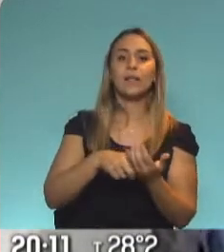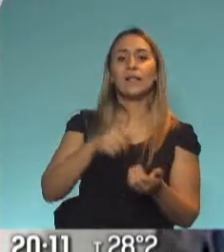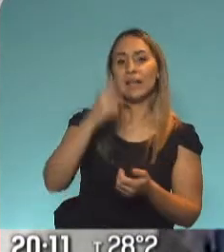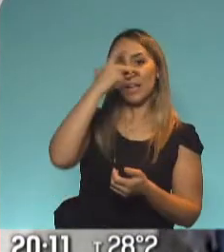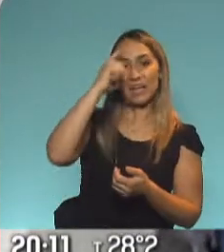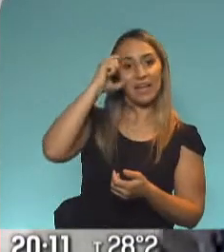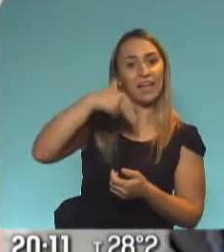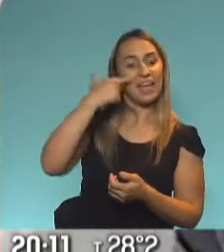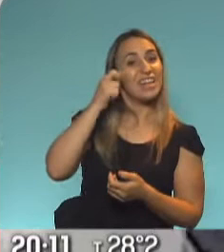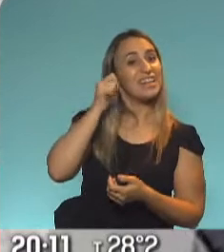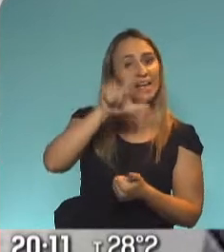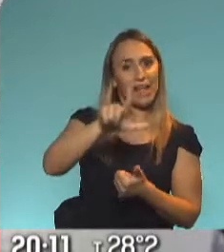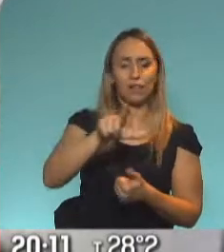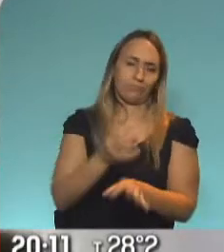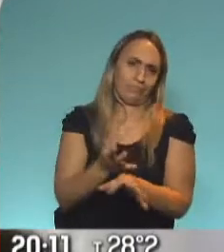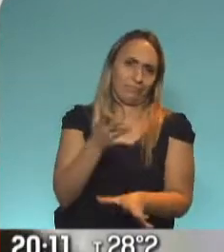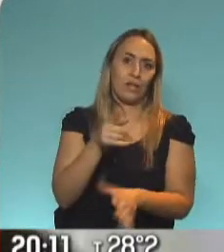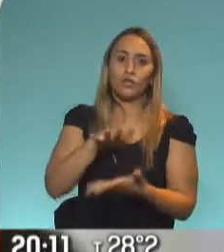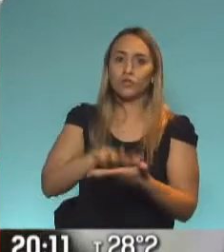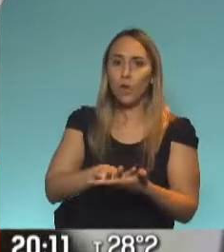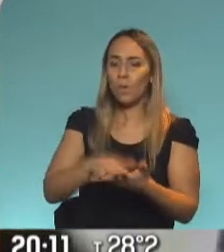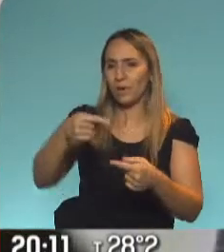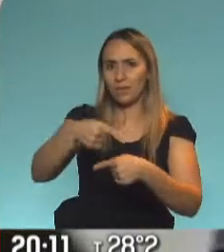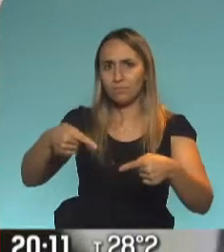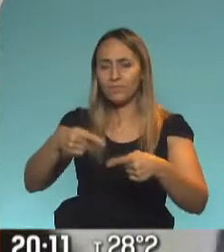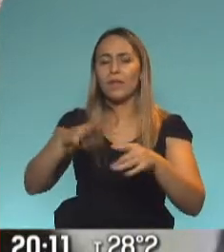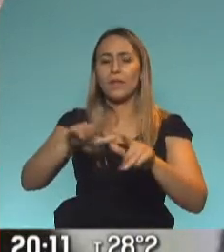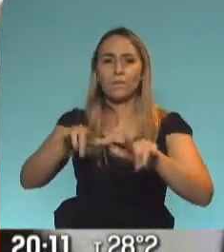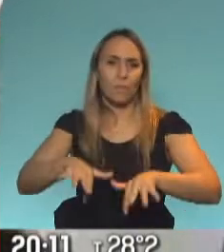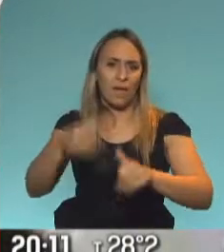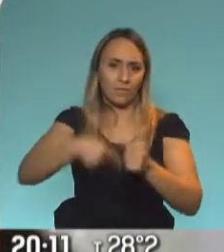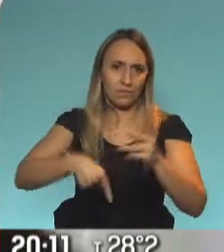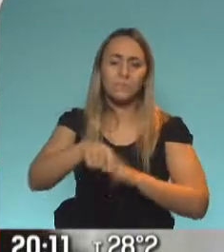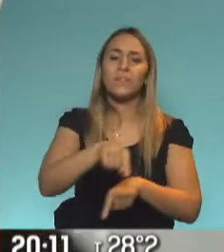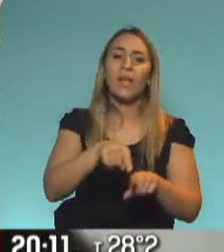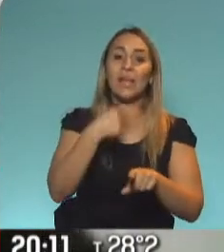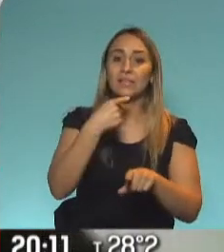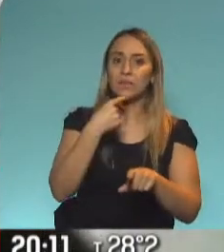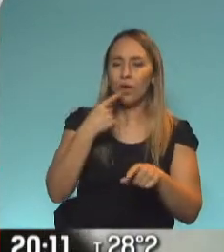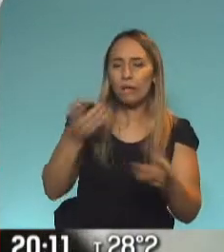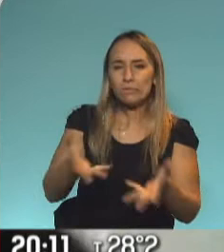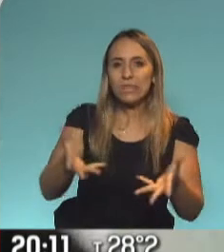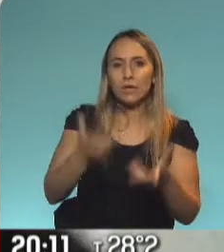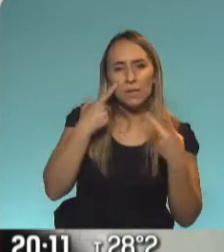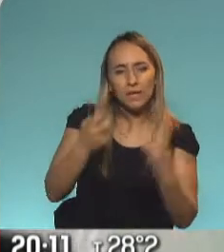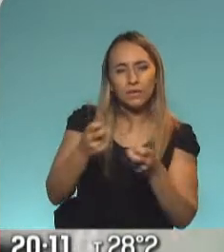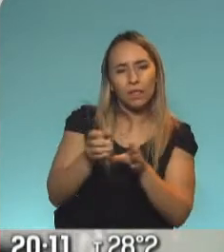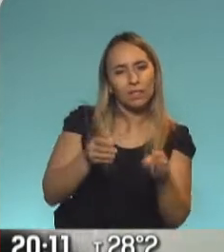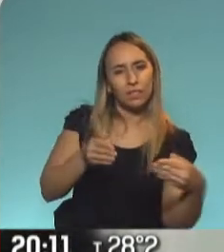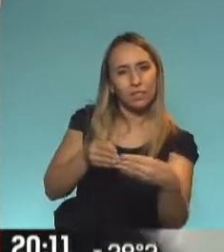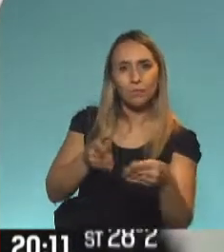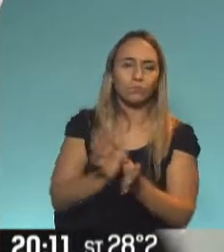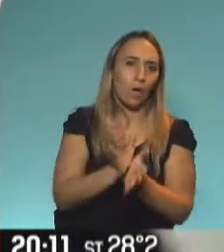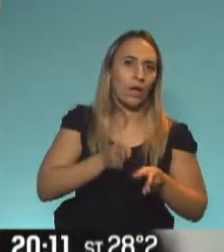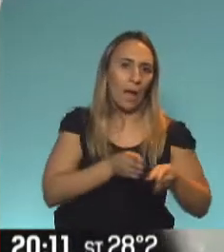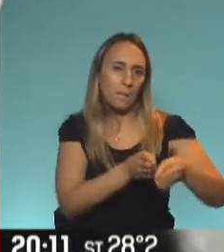el especializado en cuestiones informáticas, Horacio Asolín, impulsaron una investigación por un carril diferente y llegaron a esto que